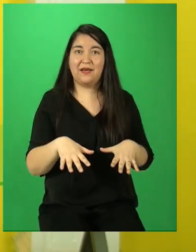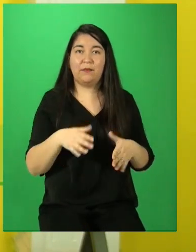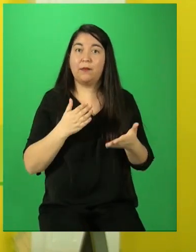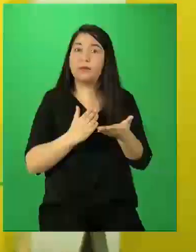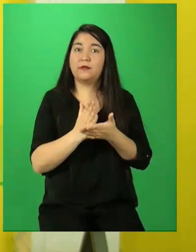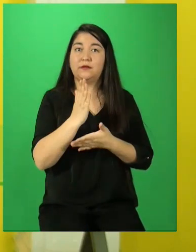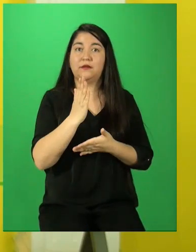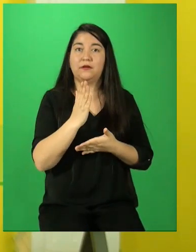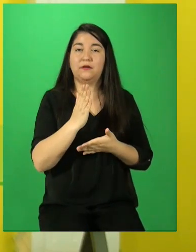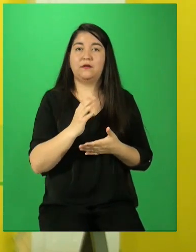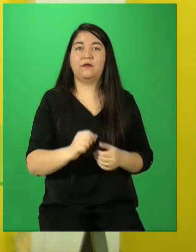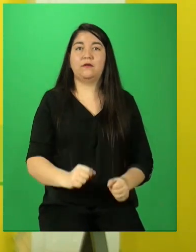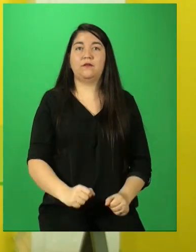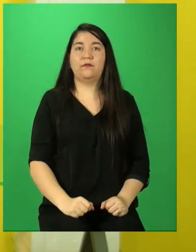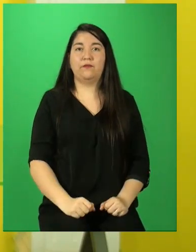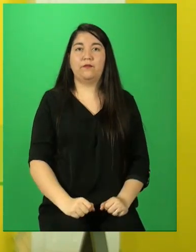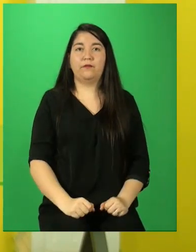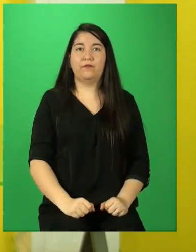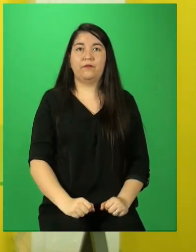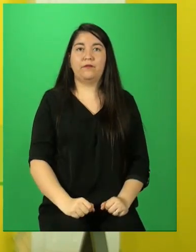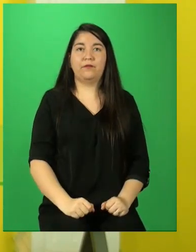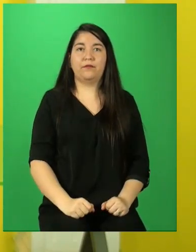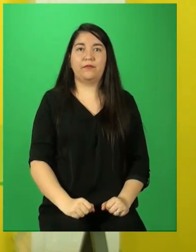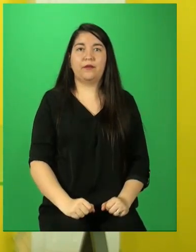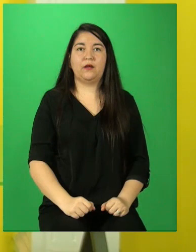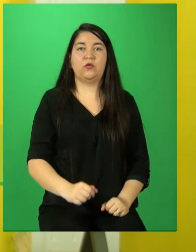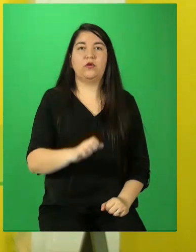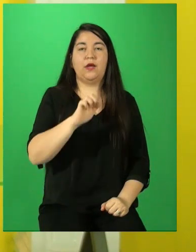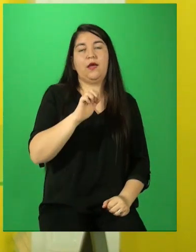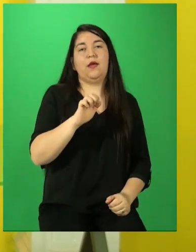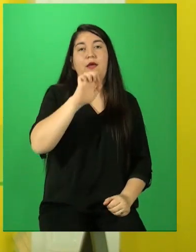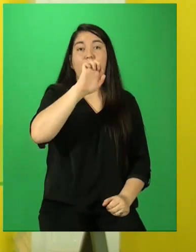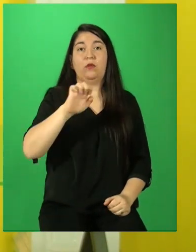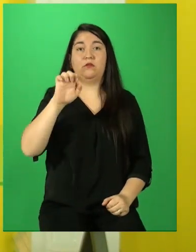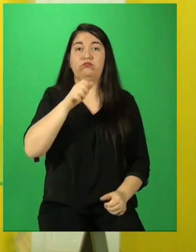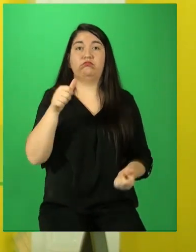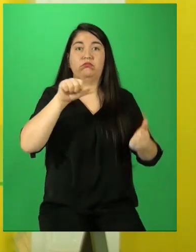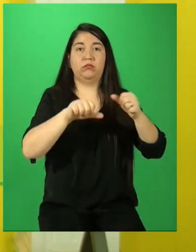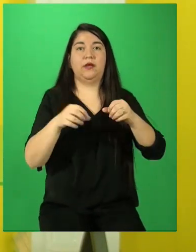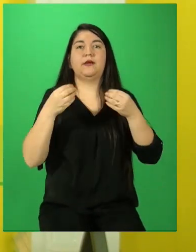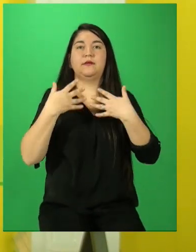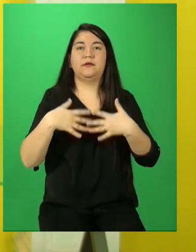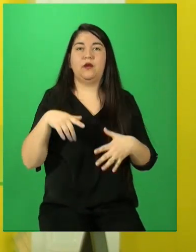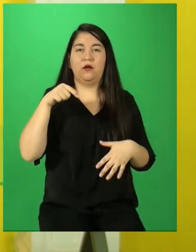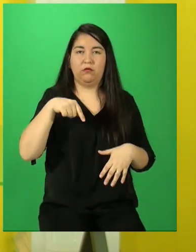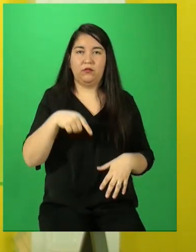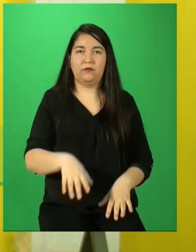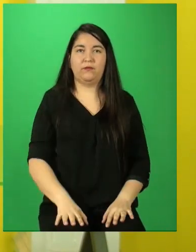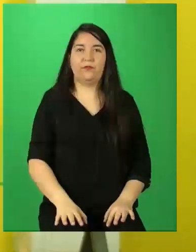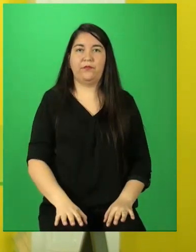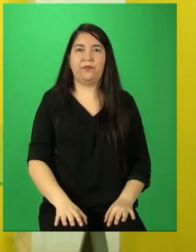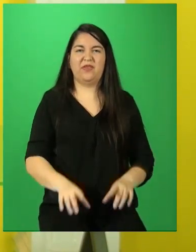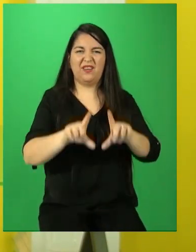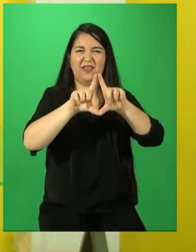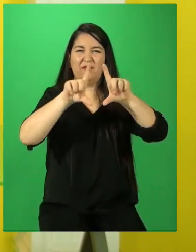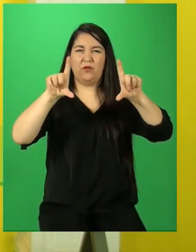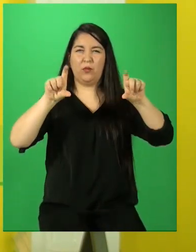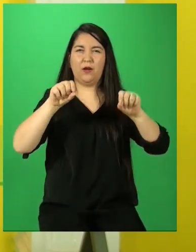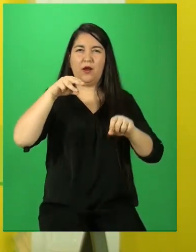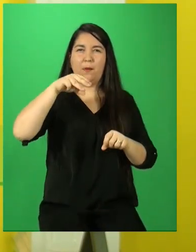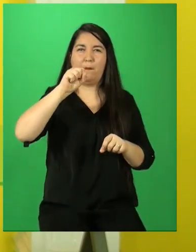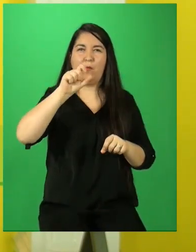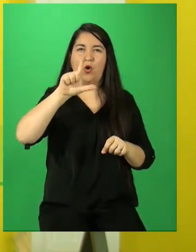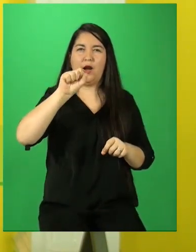para llevar, ¿cierto?, a la fórmula nuestros datos. Dijimos que la fórmula de molaridad iba a